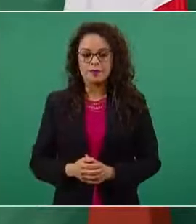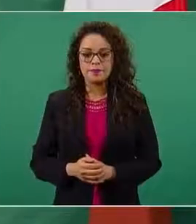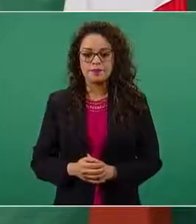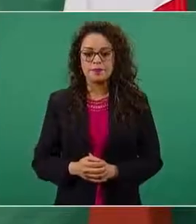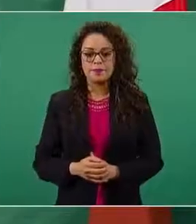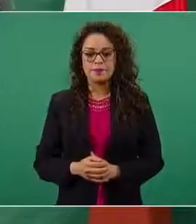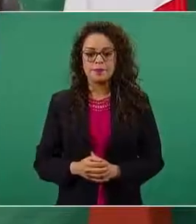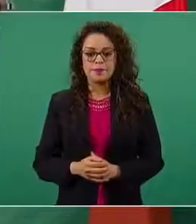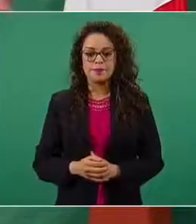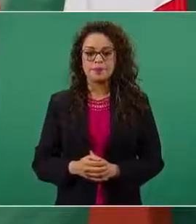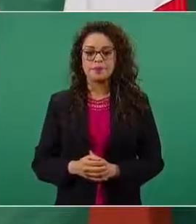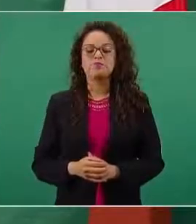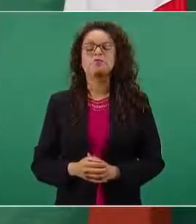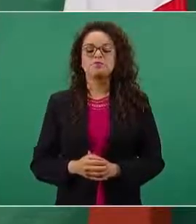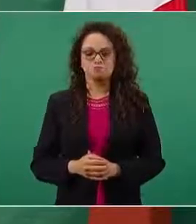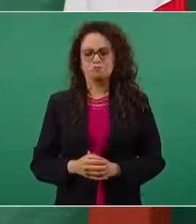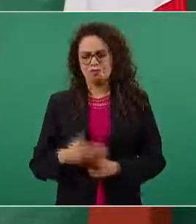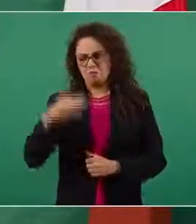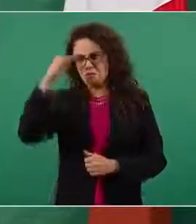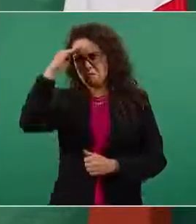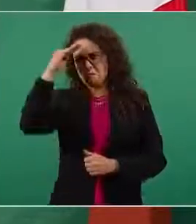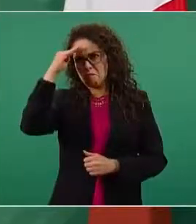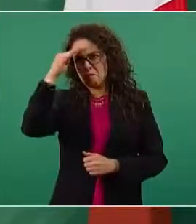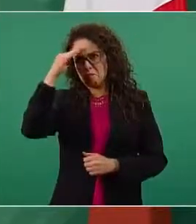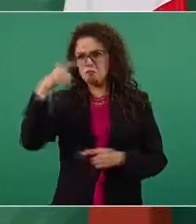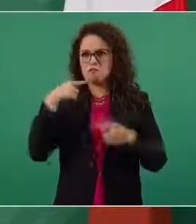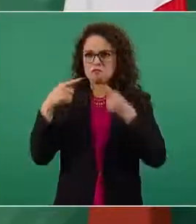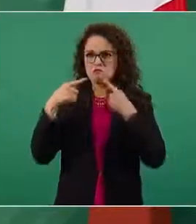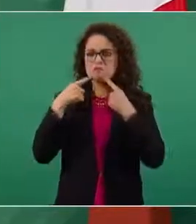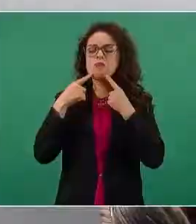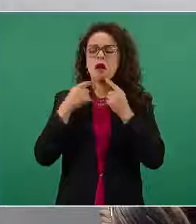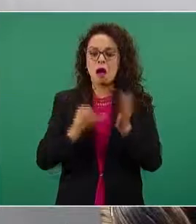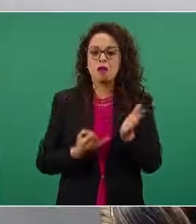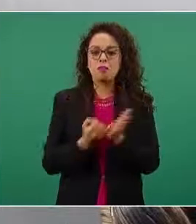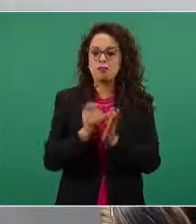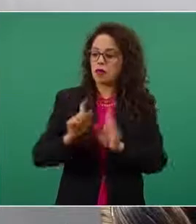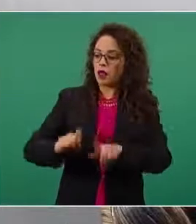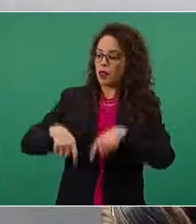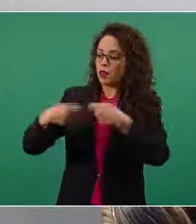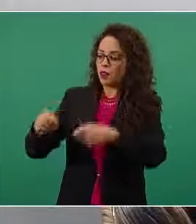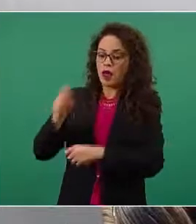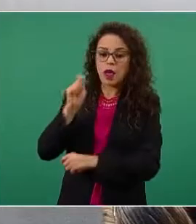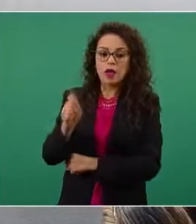darles la procuraduría a ese otro partido.